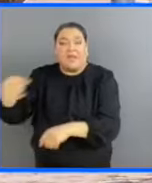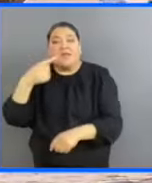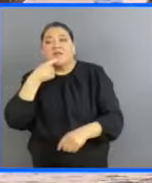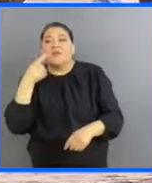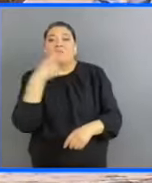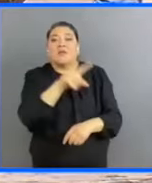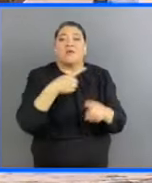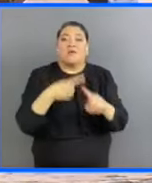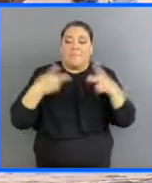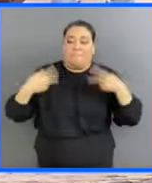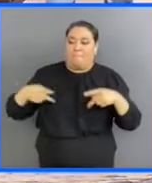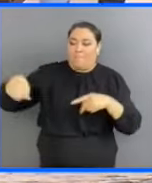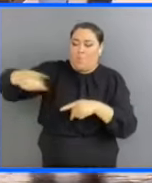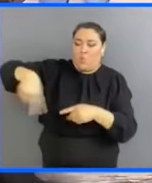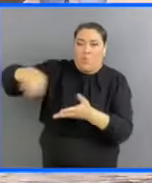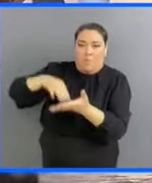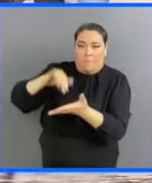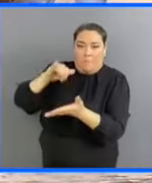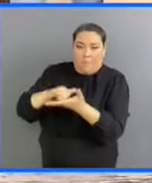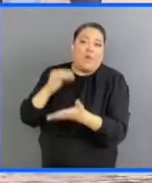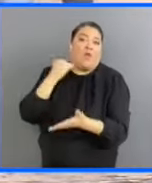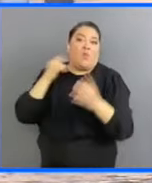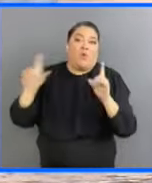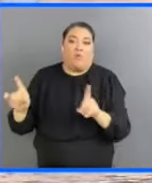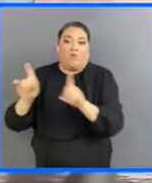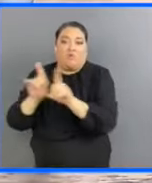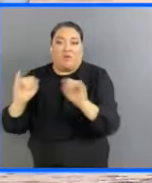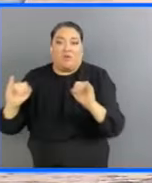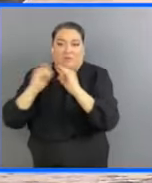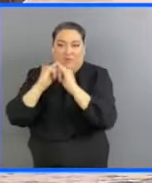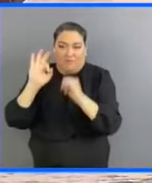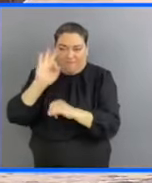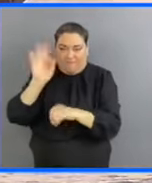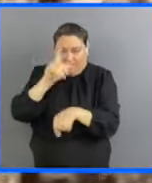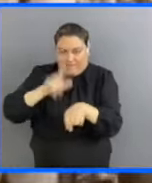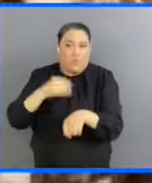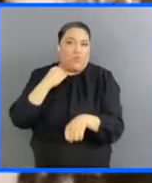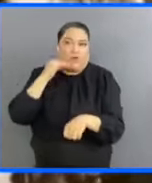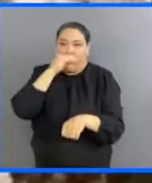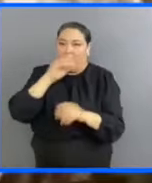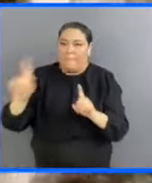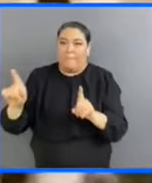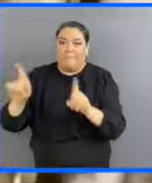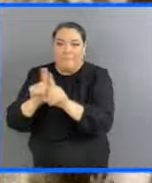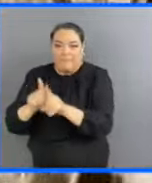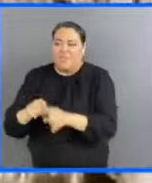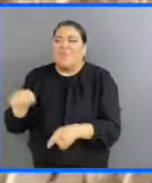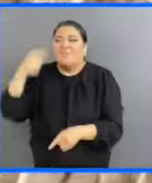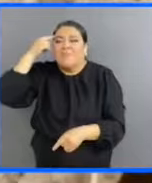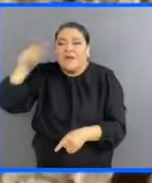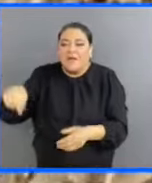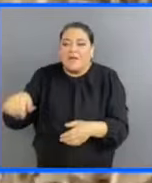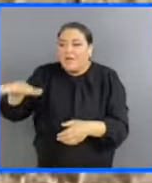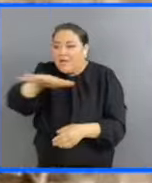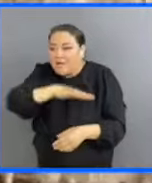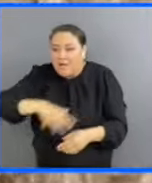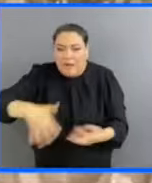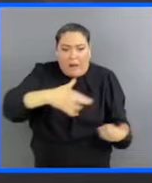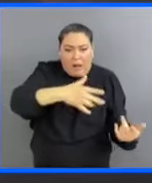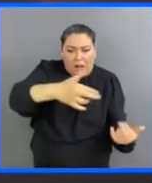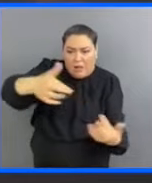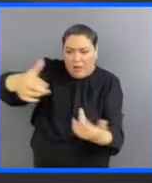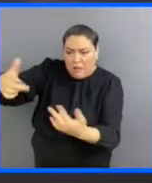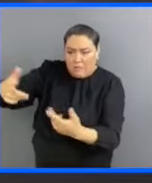con la representación jurídica del Instituto Federal de Defensoría Pública, con el fin de prevenir daños irreparables al ecosistema